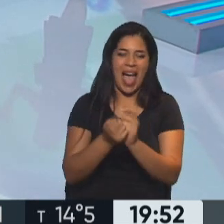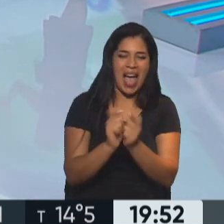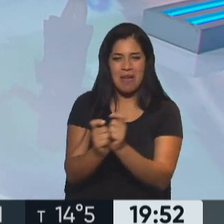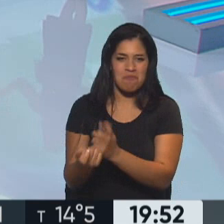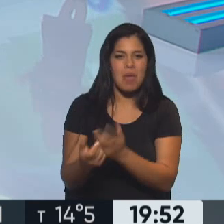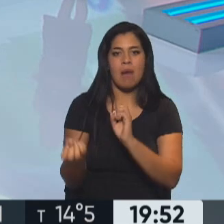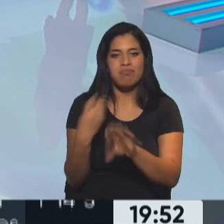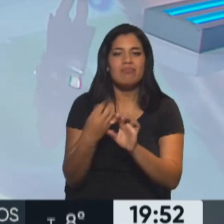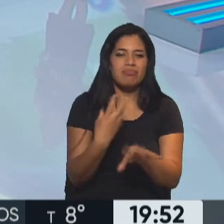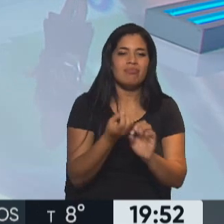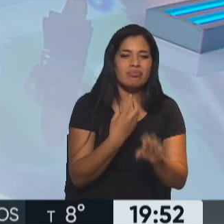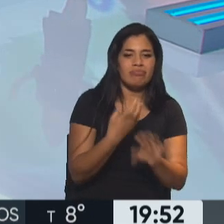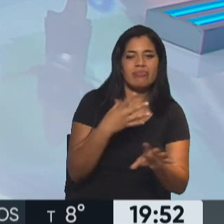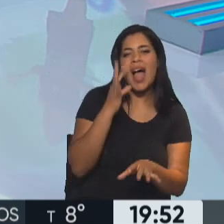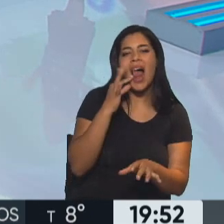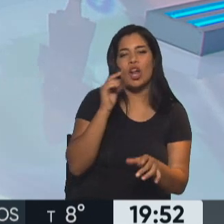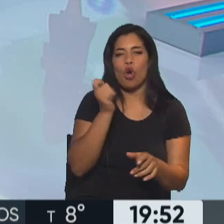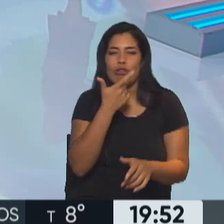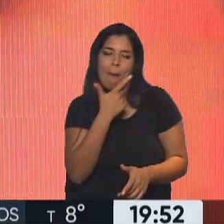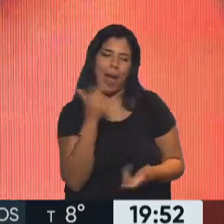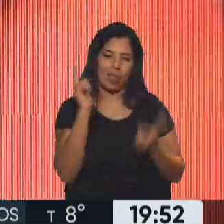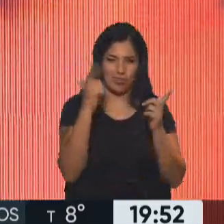hablamos, esta plataforma de mensajería tan usada a nivel global.